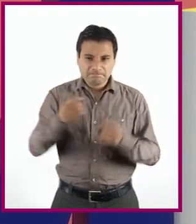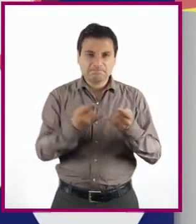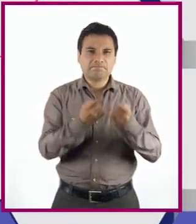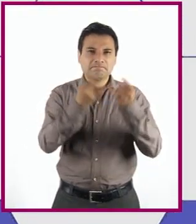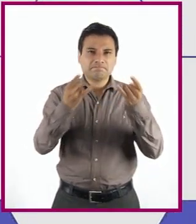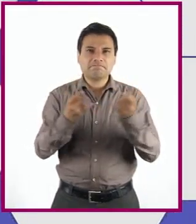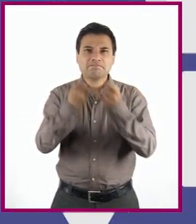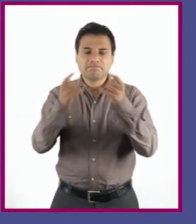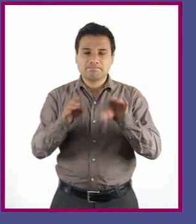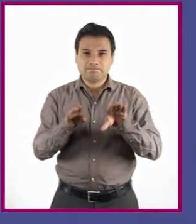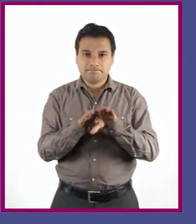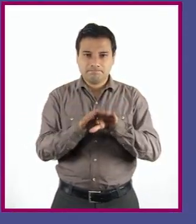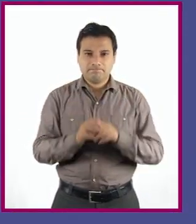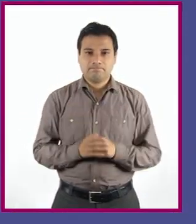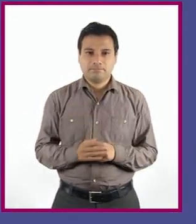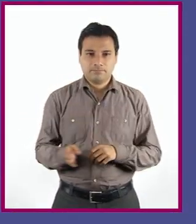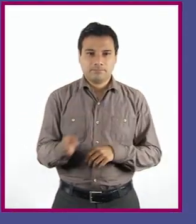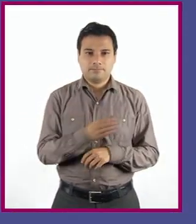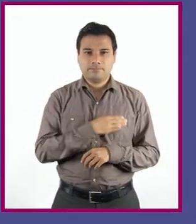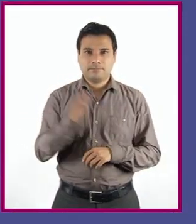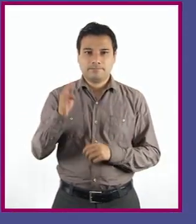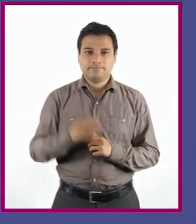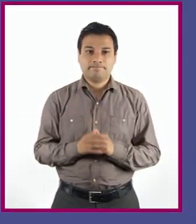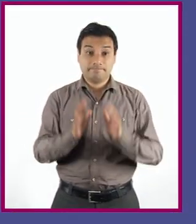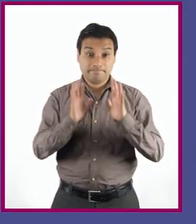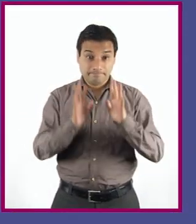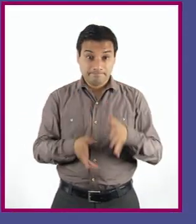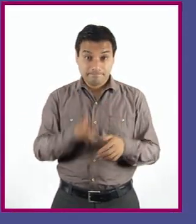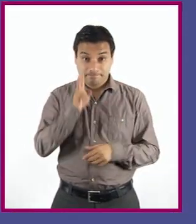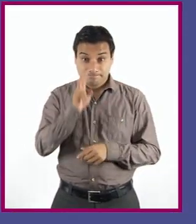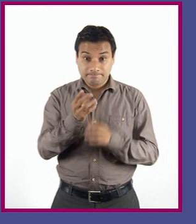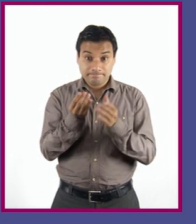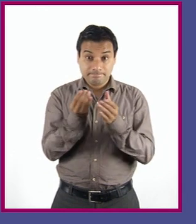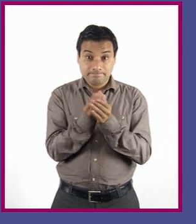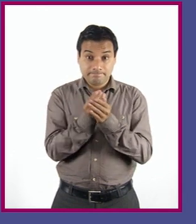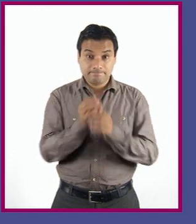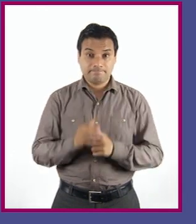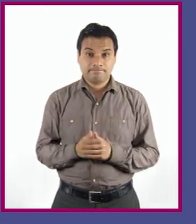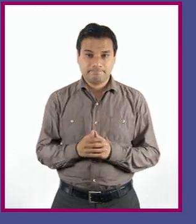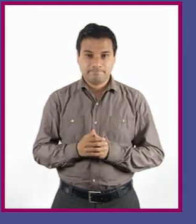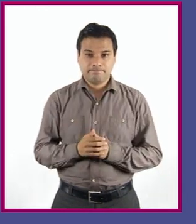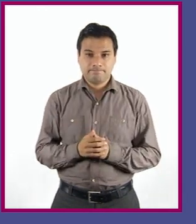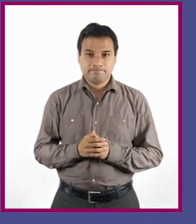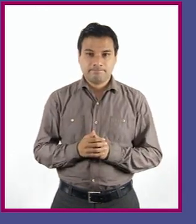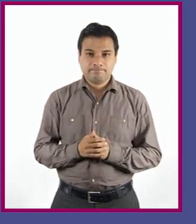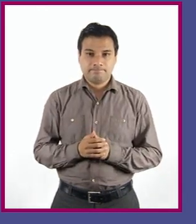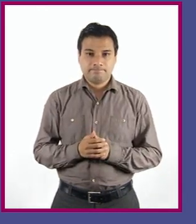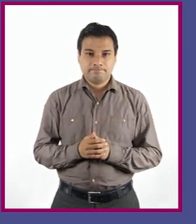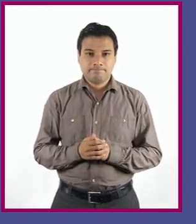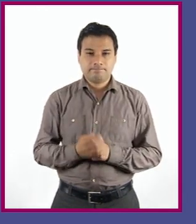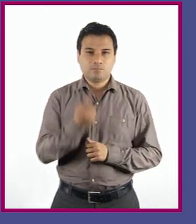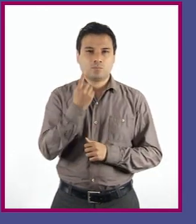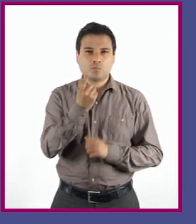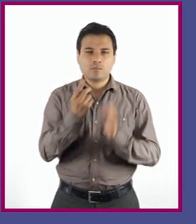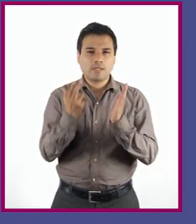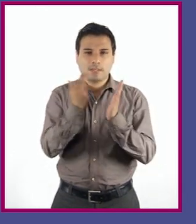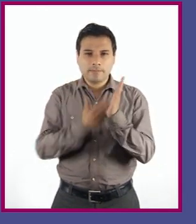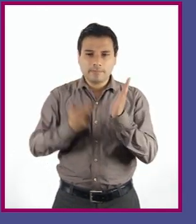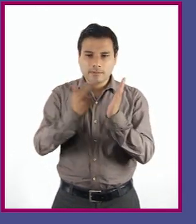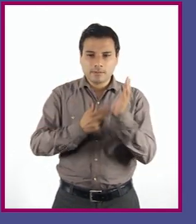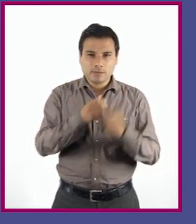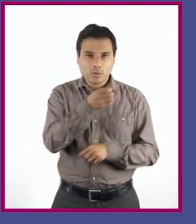autobiografía? Bueno, como hemos escuchado en la sesión, una de las herramientas para organizar las narraciones es